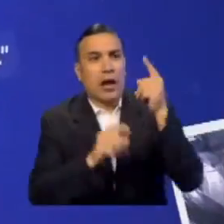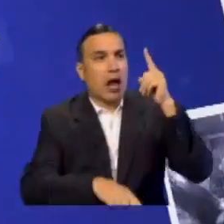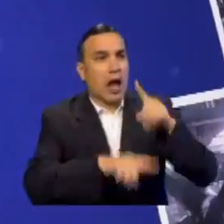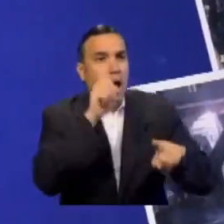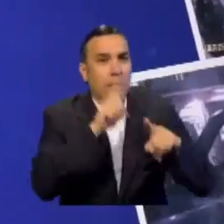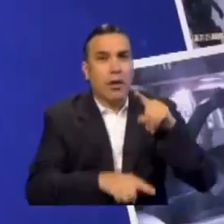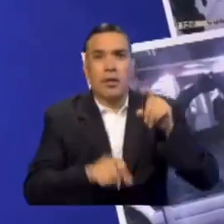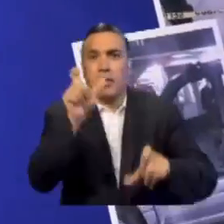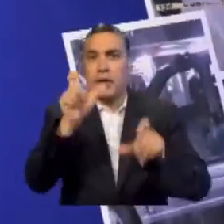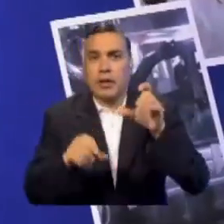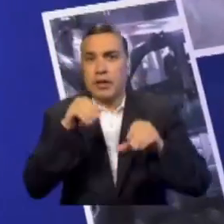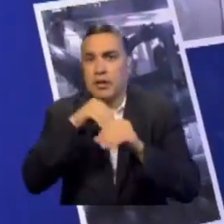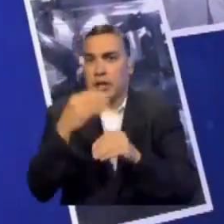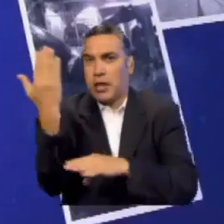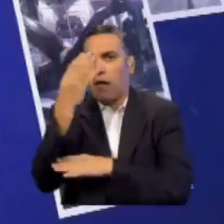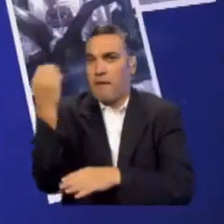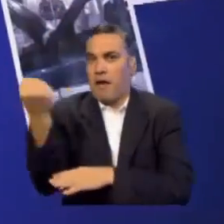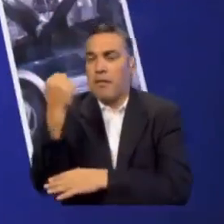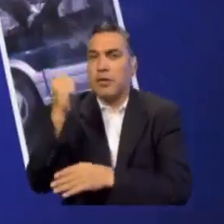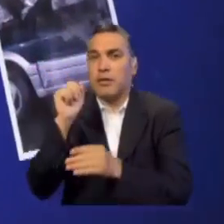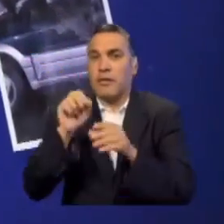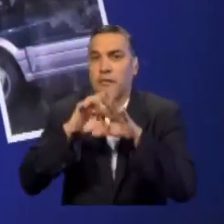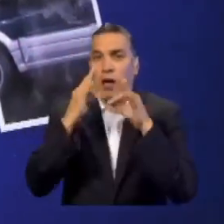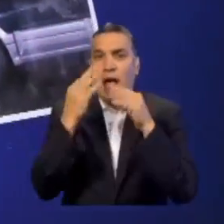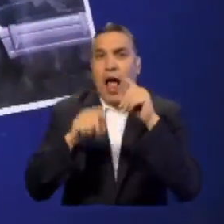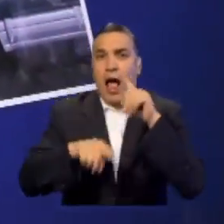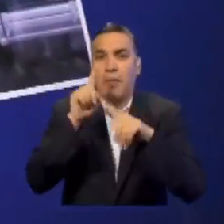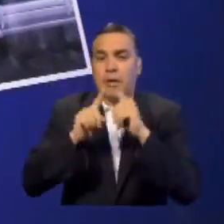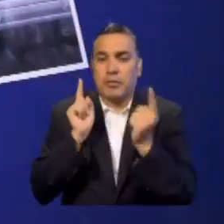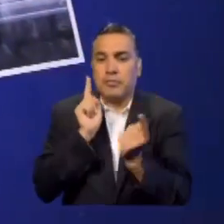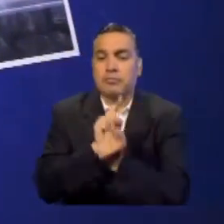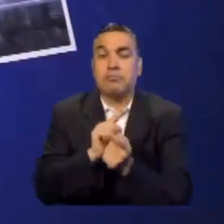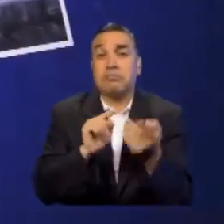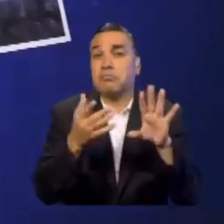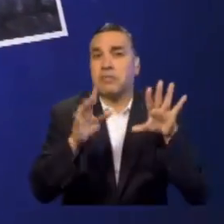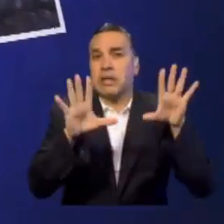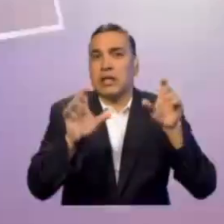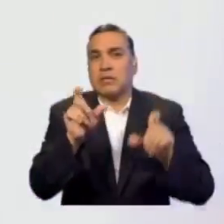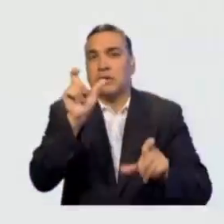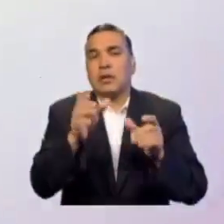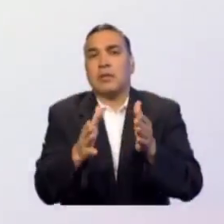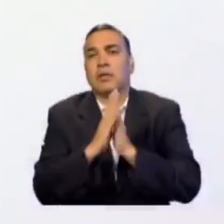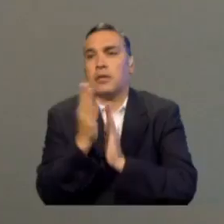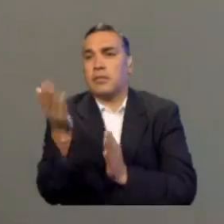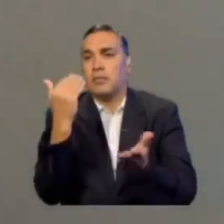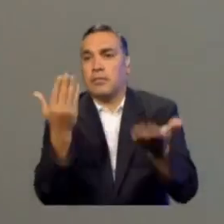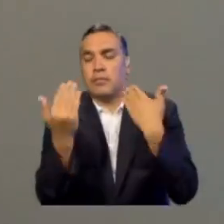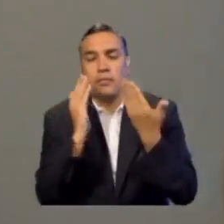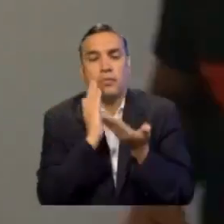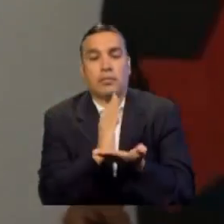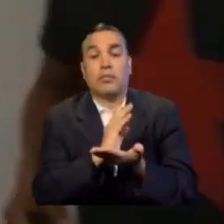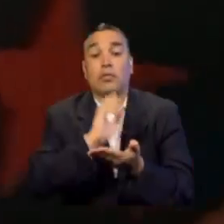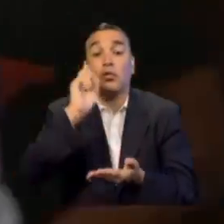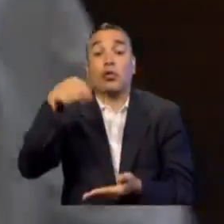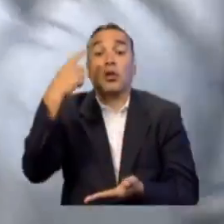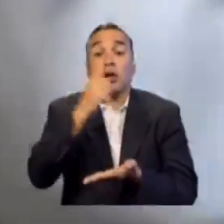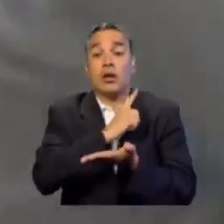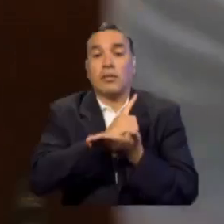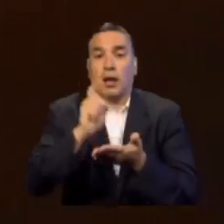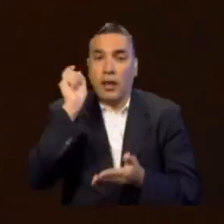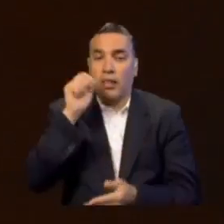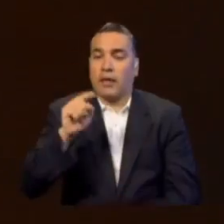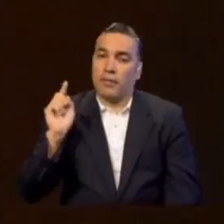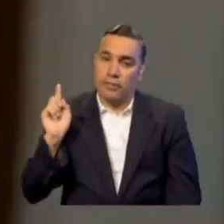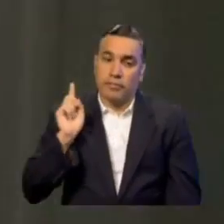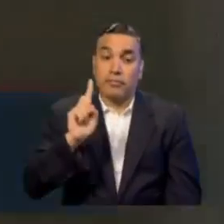amigos y personajes de televisión cercanos al fallecido, que suman alrededor de 10 solicitados y que desde la próxima semana deberán